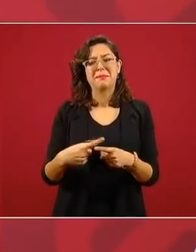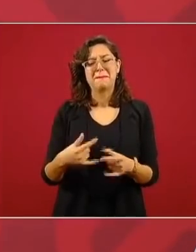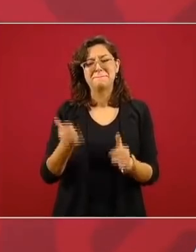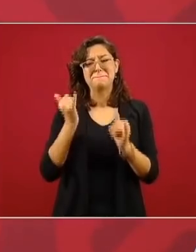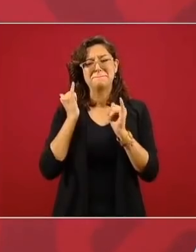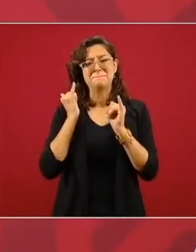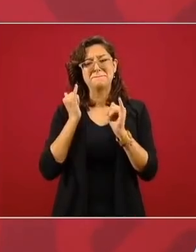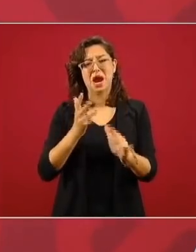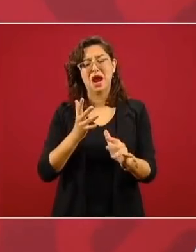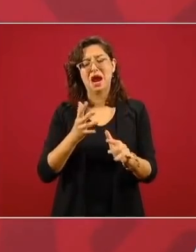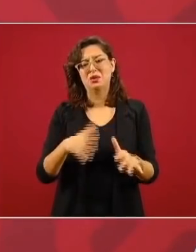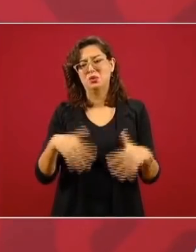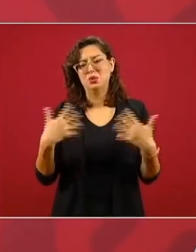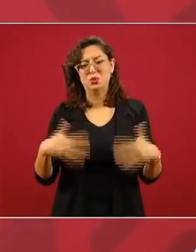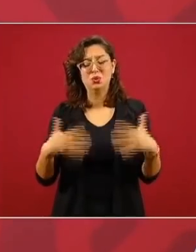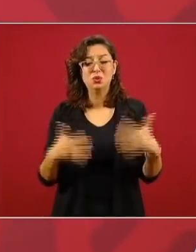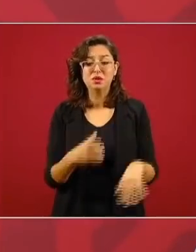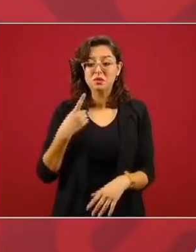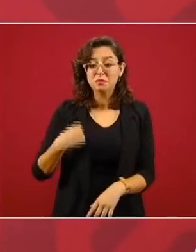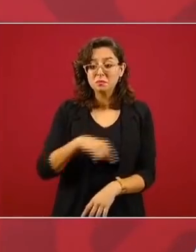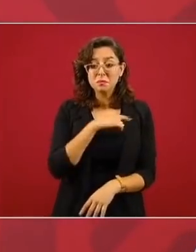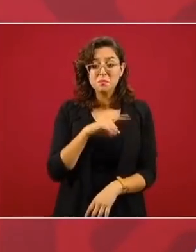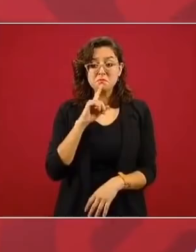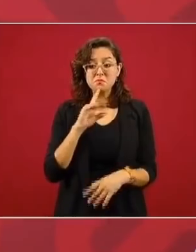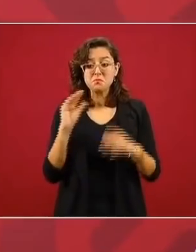Nosotros no podemos callar,